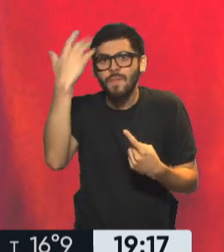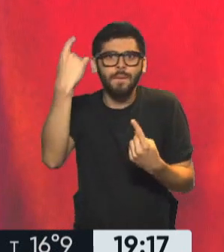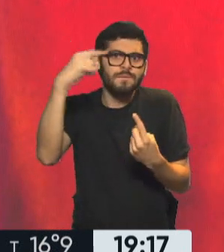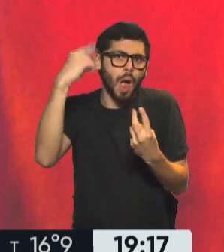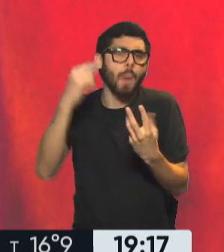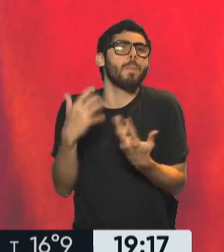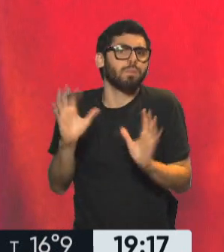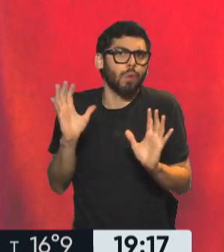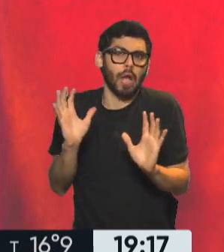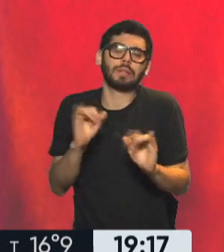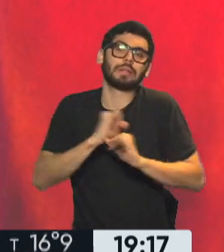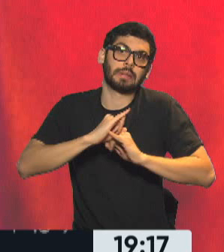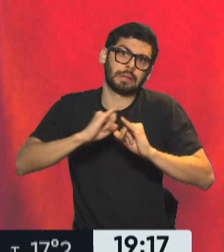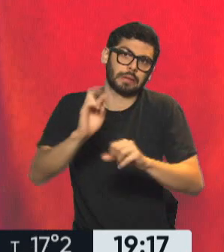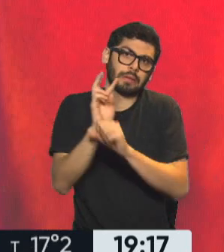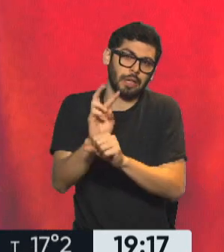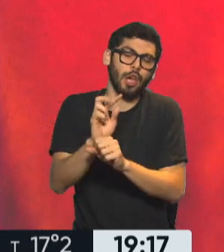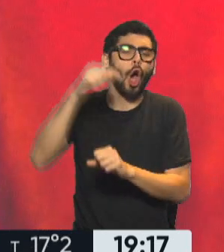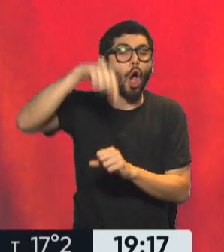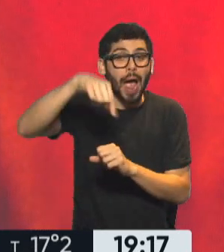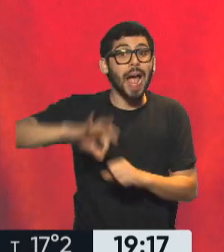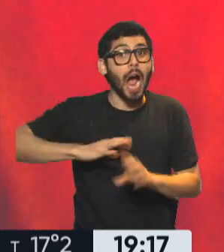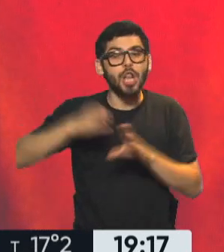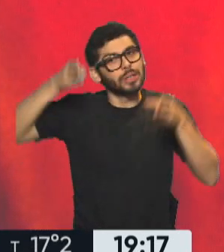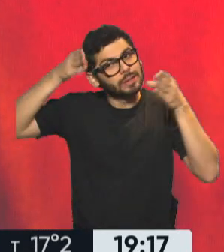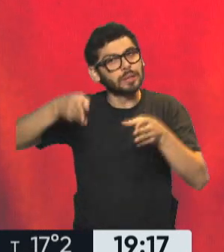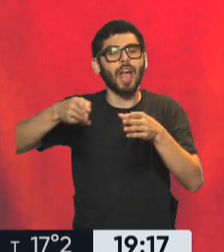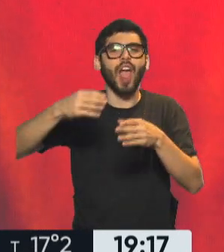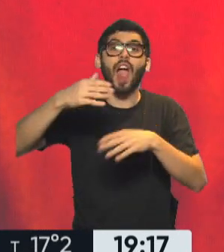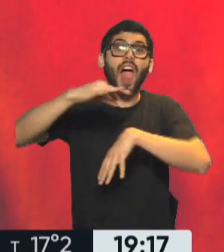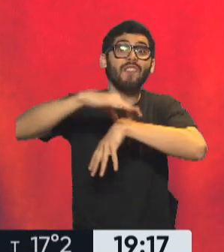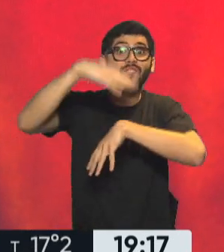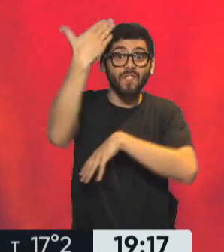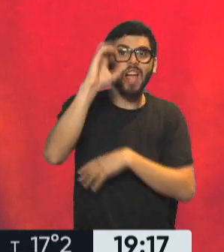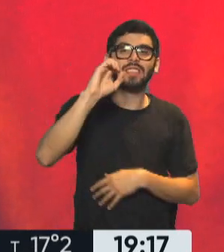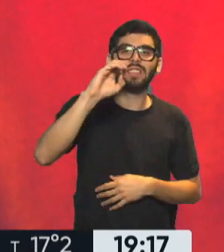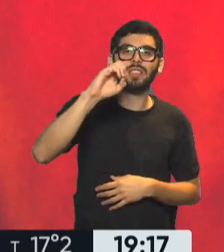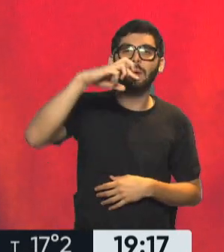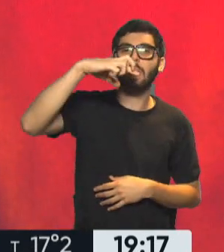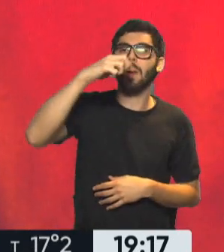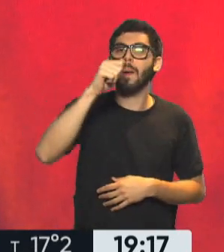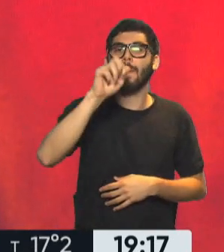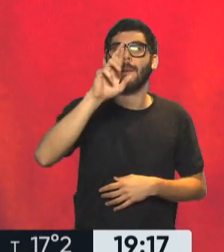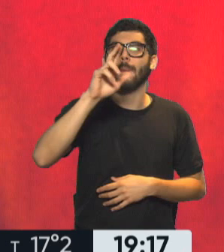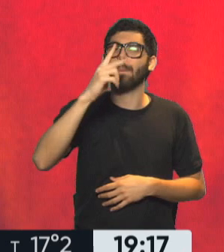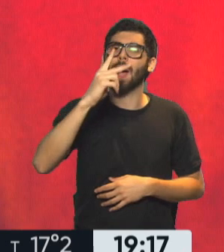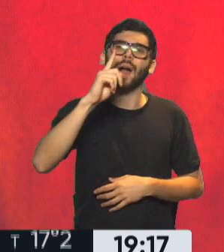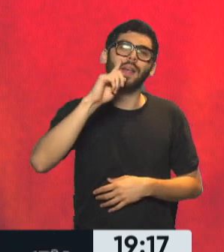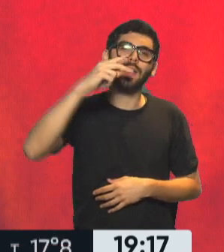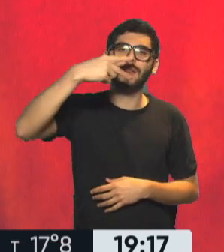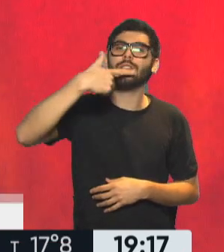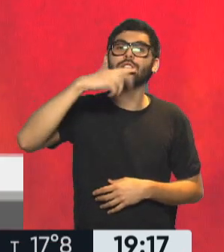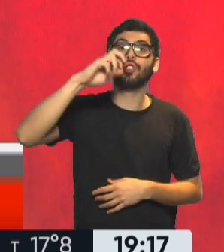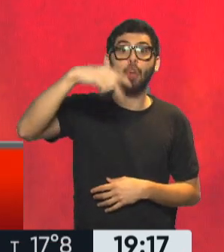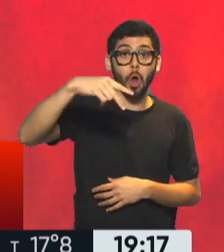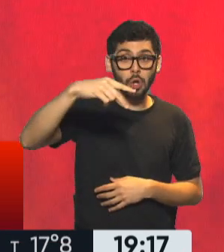está apuntado precisamente a una enfermedad que es la enfermedad del Parkinson, que se creía que solamente afectaba la parte motriz,